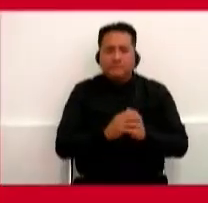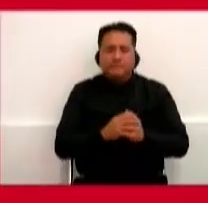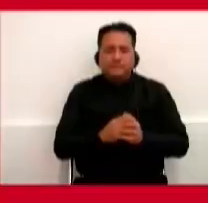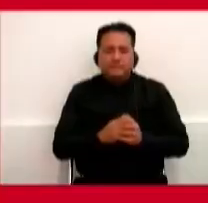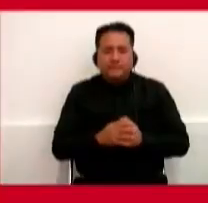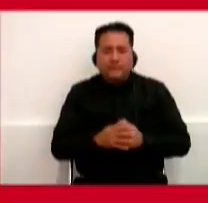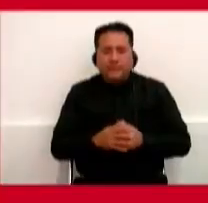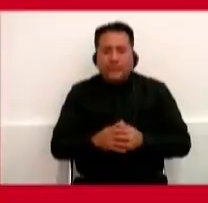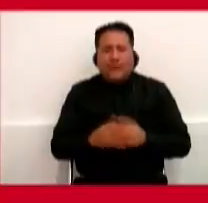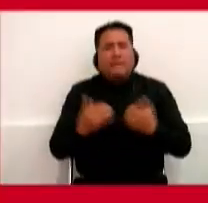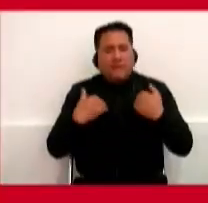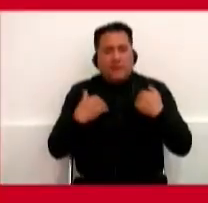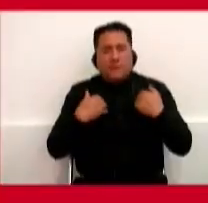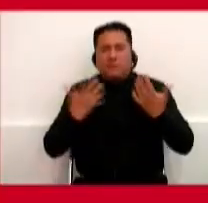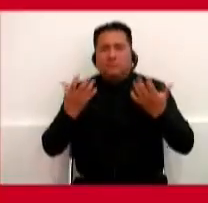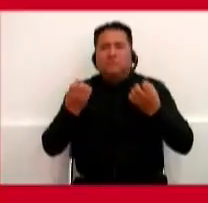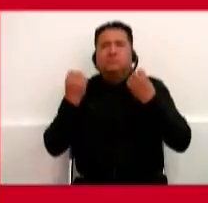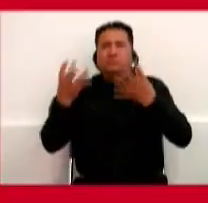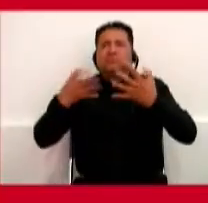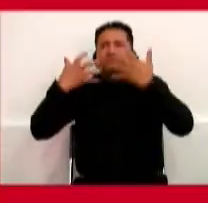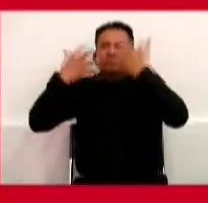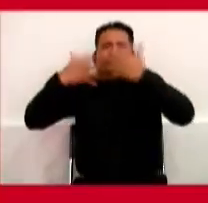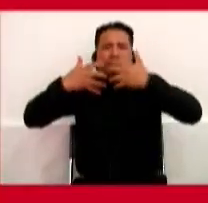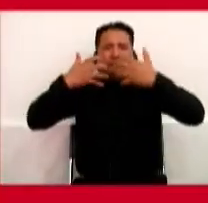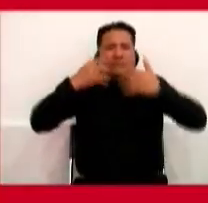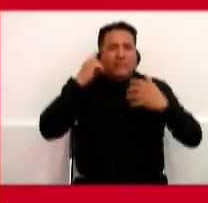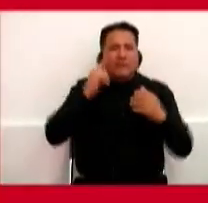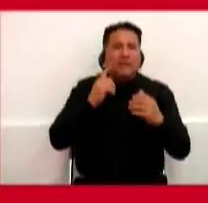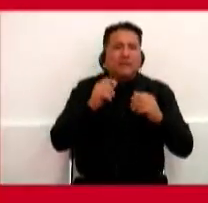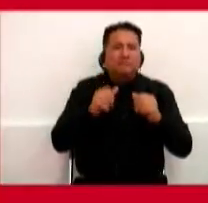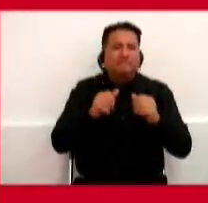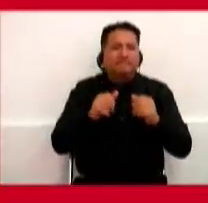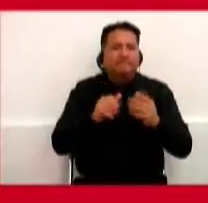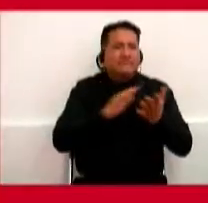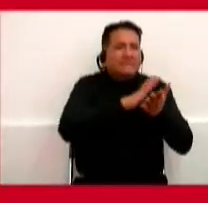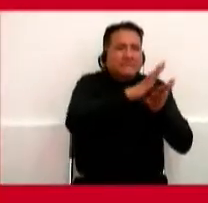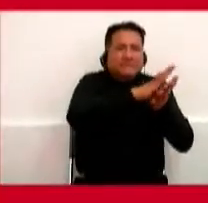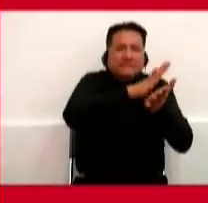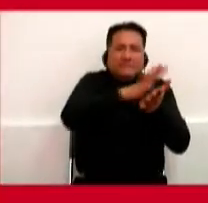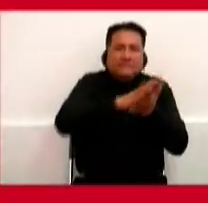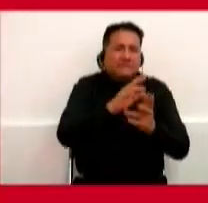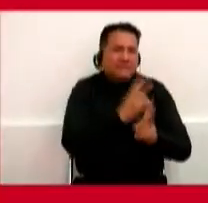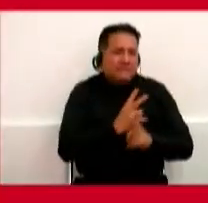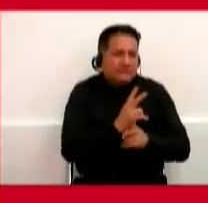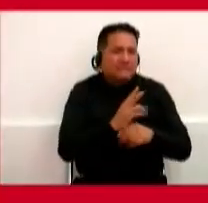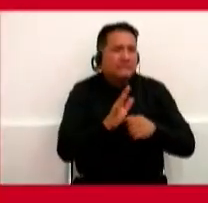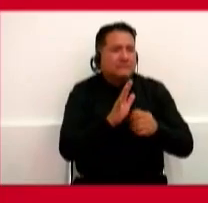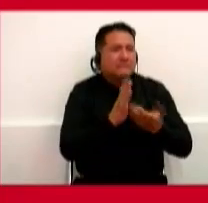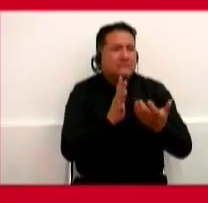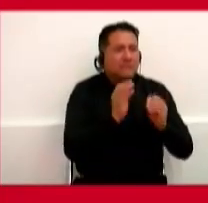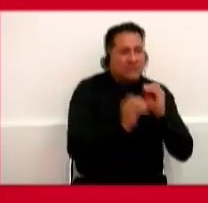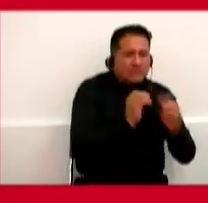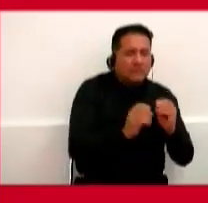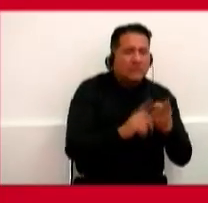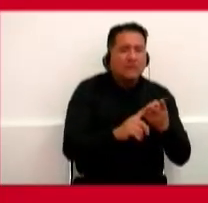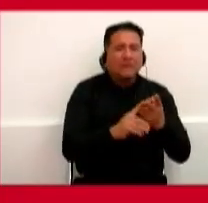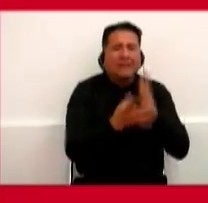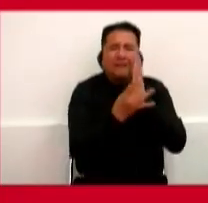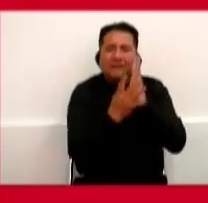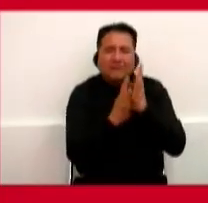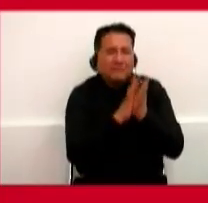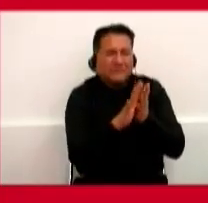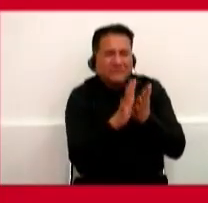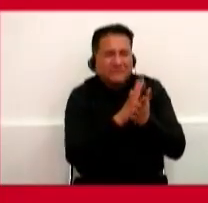tenido conversaciones con el OEM para, como tenemos un contrato MARC, ellos ven, digamos, todas esas